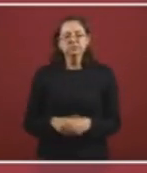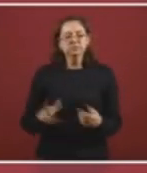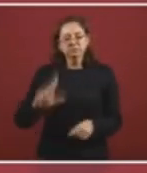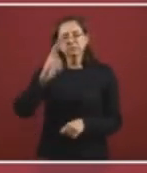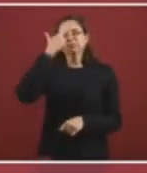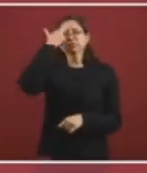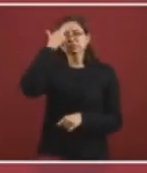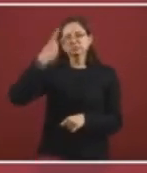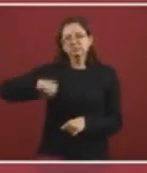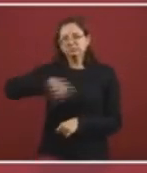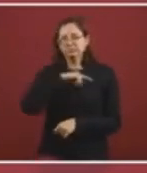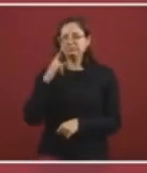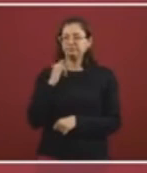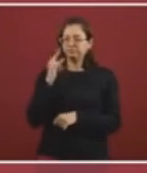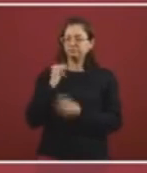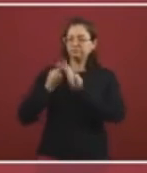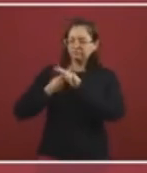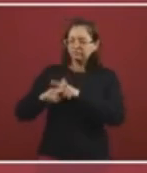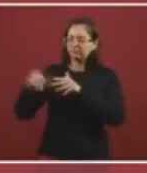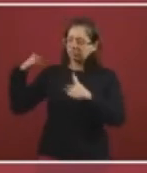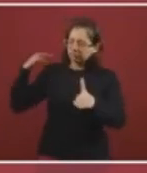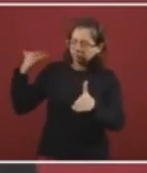y además también,